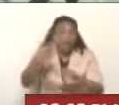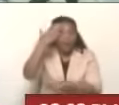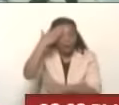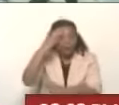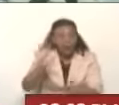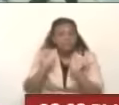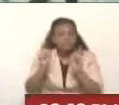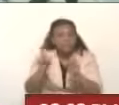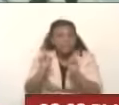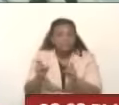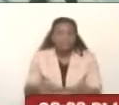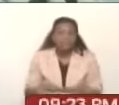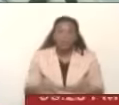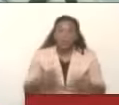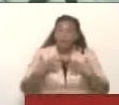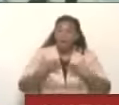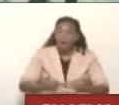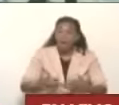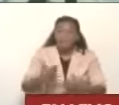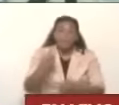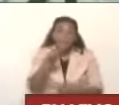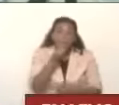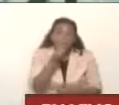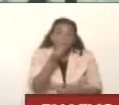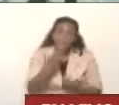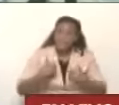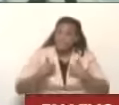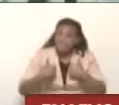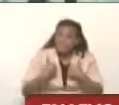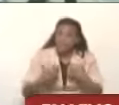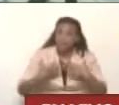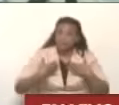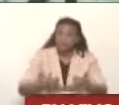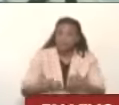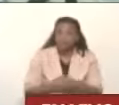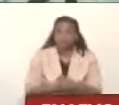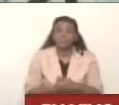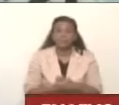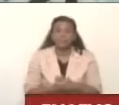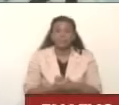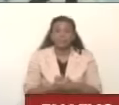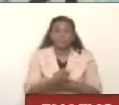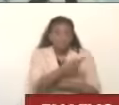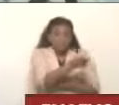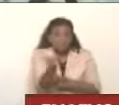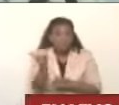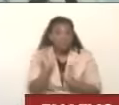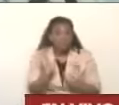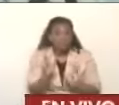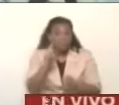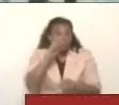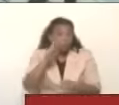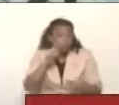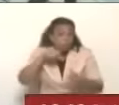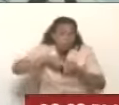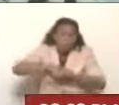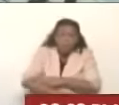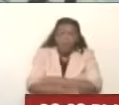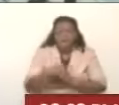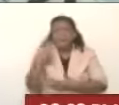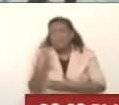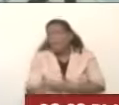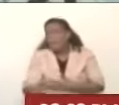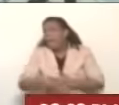formarla, un embarazo sano, comer sano y parir sin dolor.